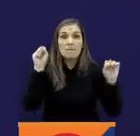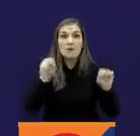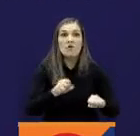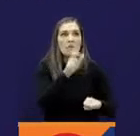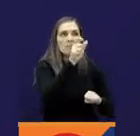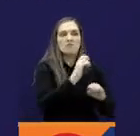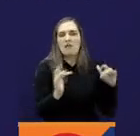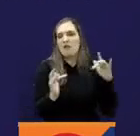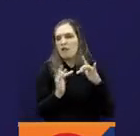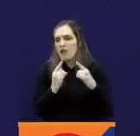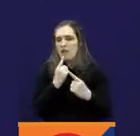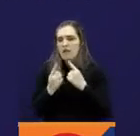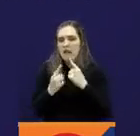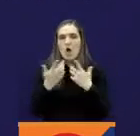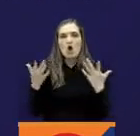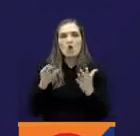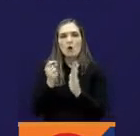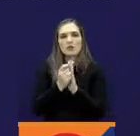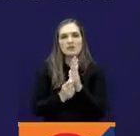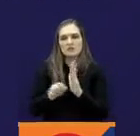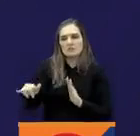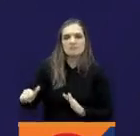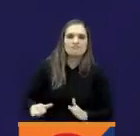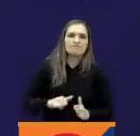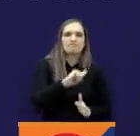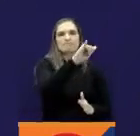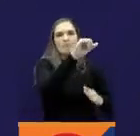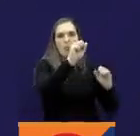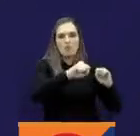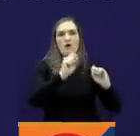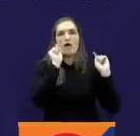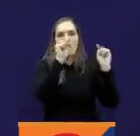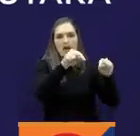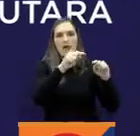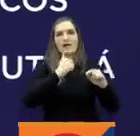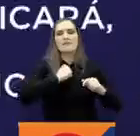indicará las condiciones y requisitos de viáticos para desplazarse hasta donde se ejecutará la vacante.